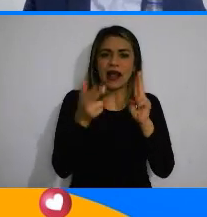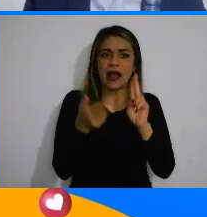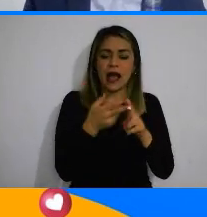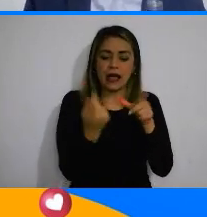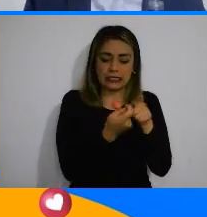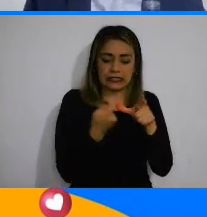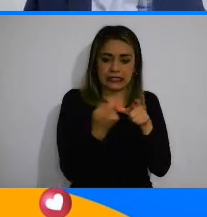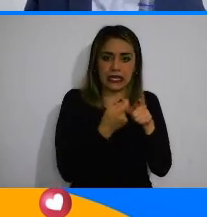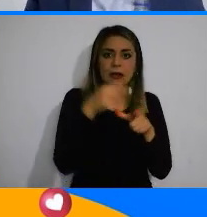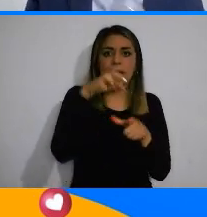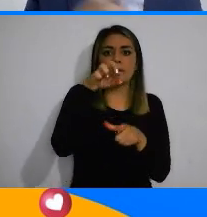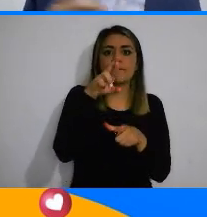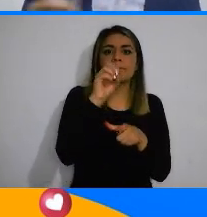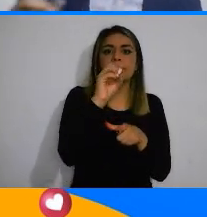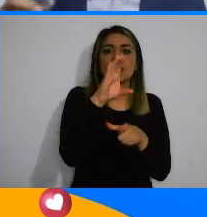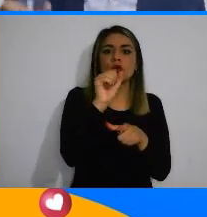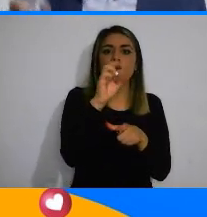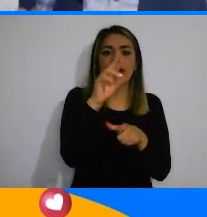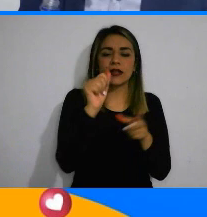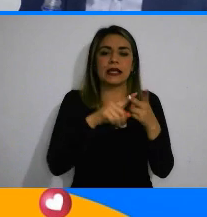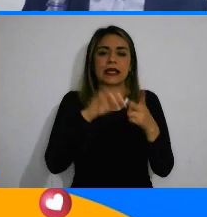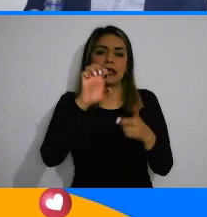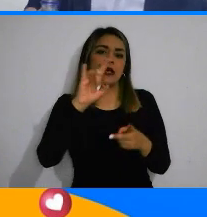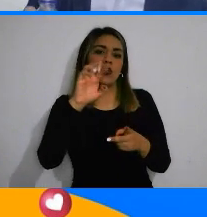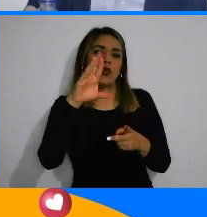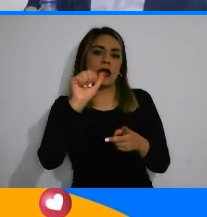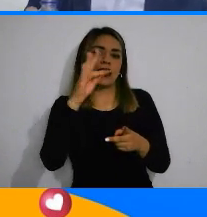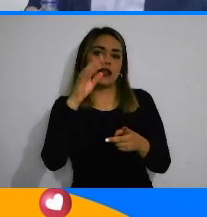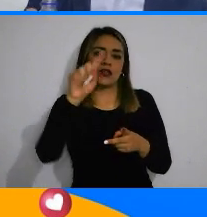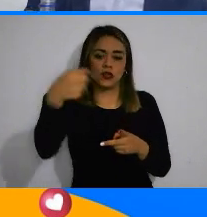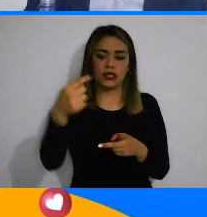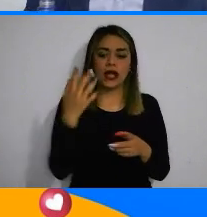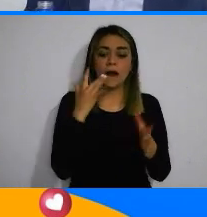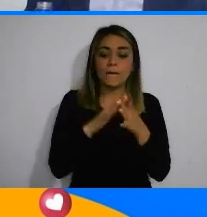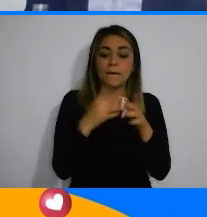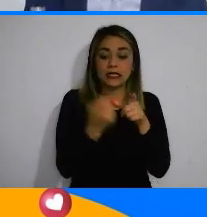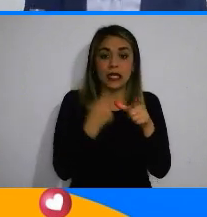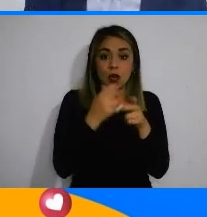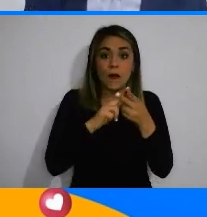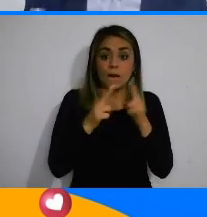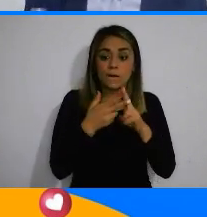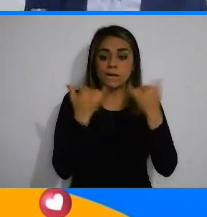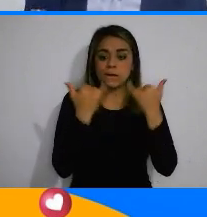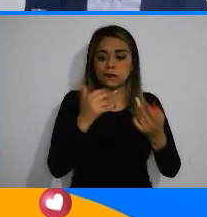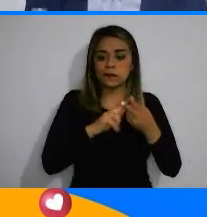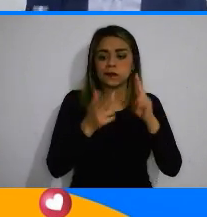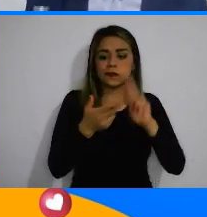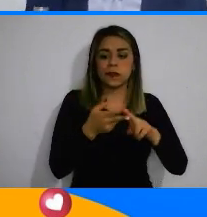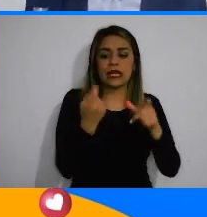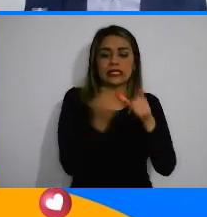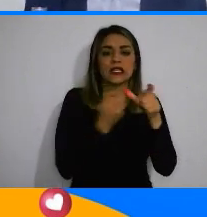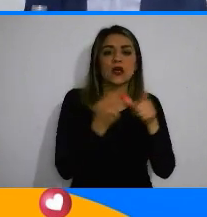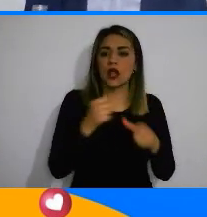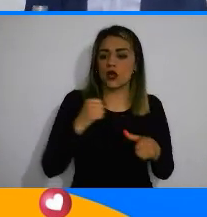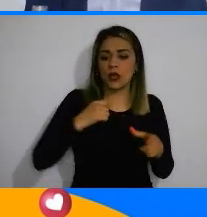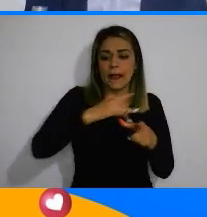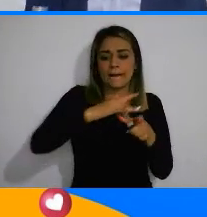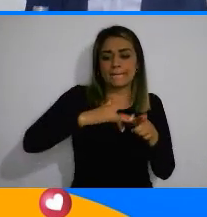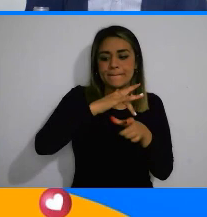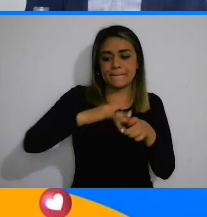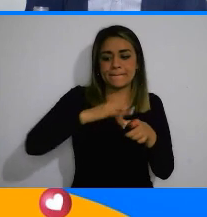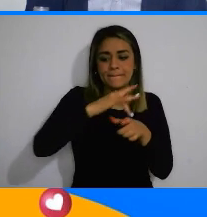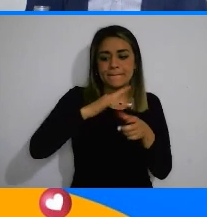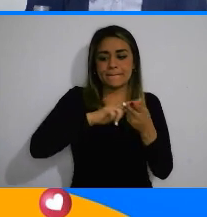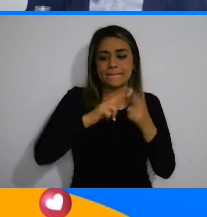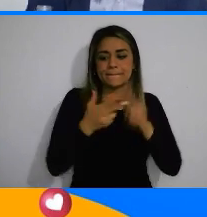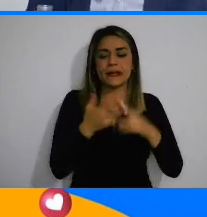células procariotas y que hay células eucariotas y que la célula procariota es aquella célula que no tiene núcleo, ¿sí? O sea,